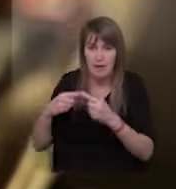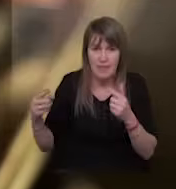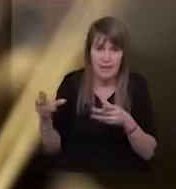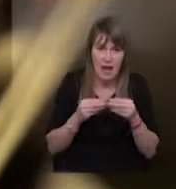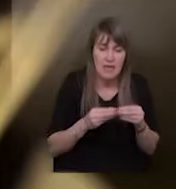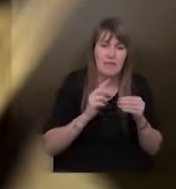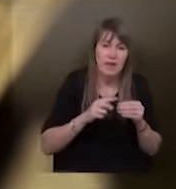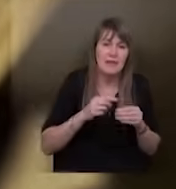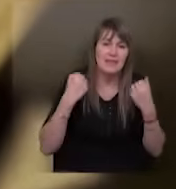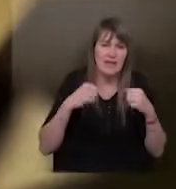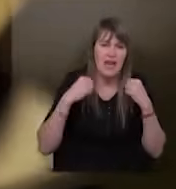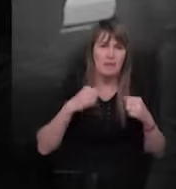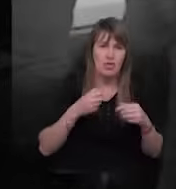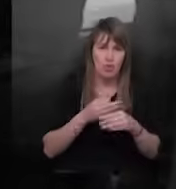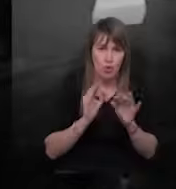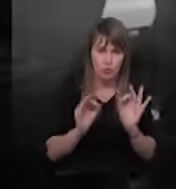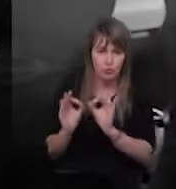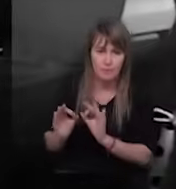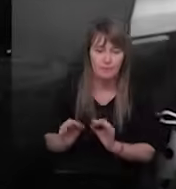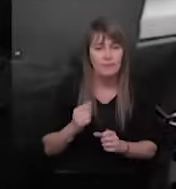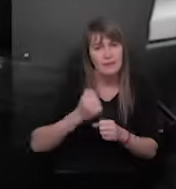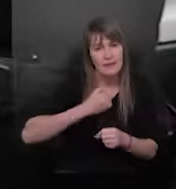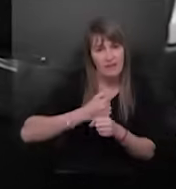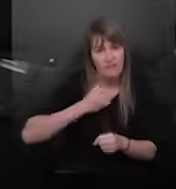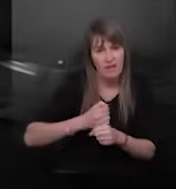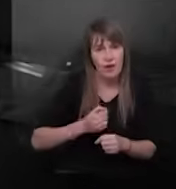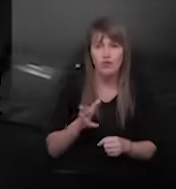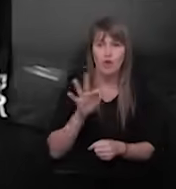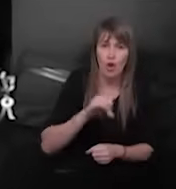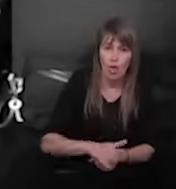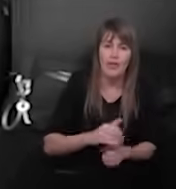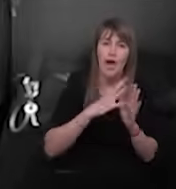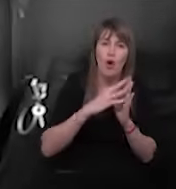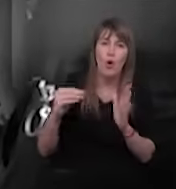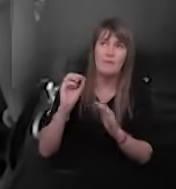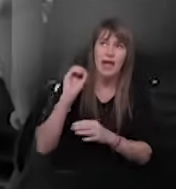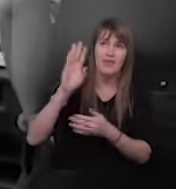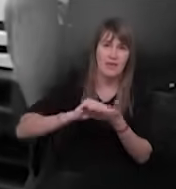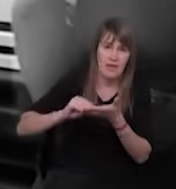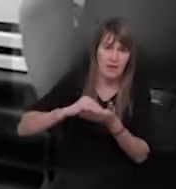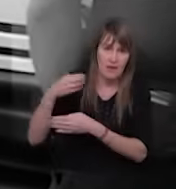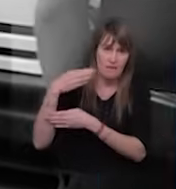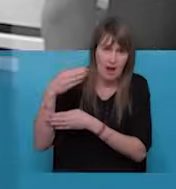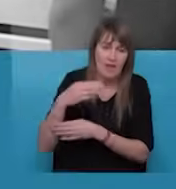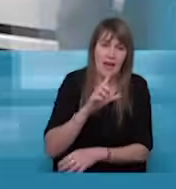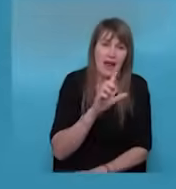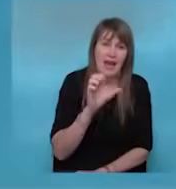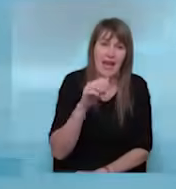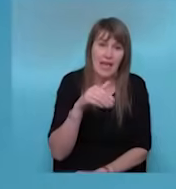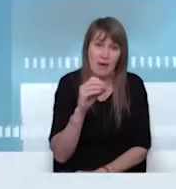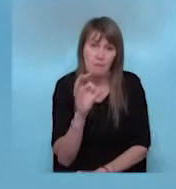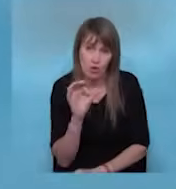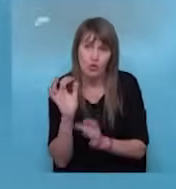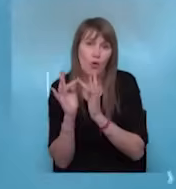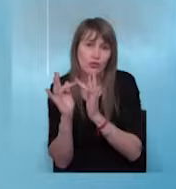del reclutamiento y entrenamiento. De todo este trabajo se entregaba diariamente copia a la Embajada Norteamericana, siendo Lemos el contacto